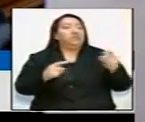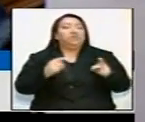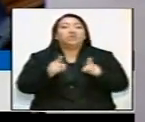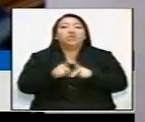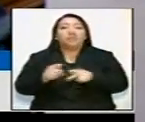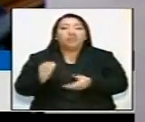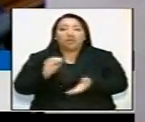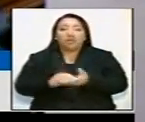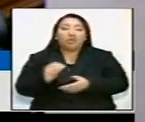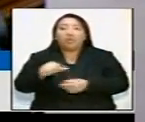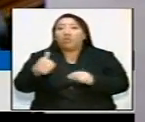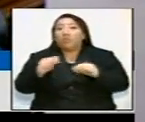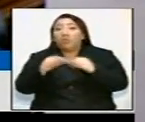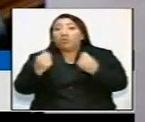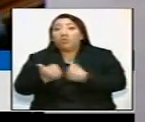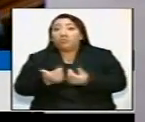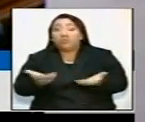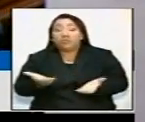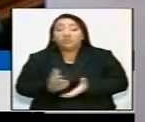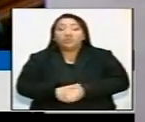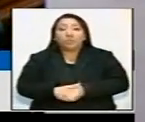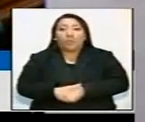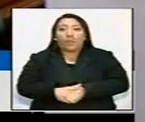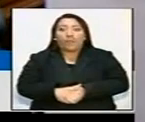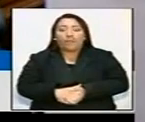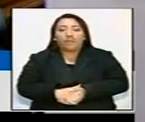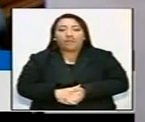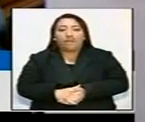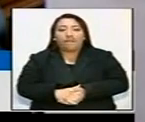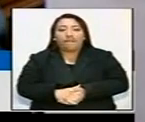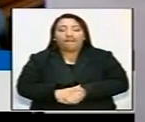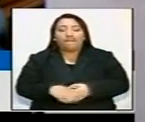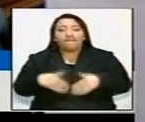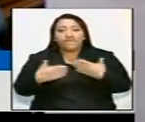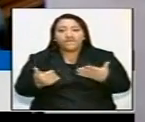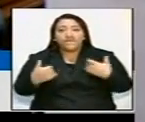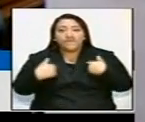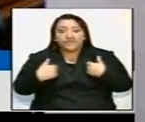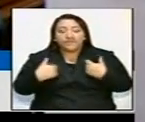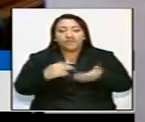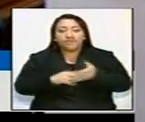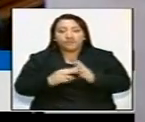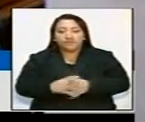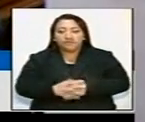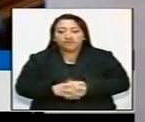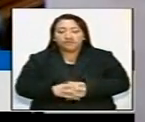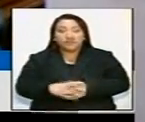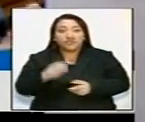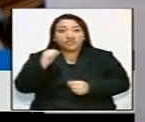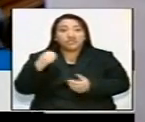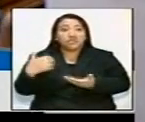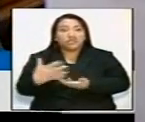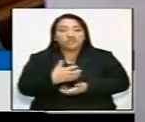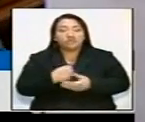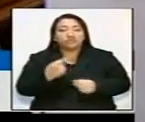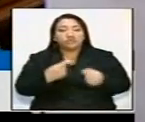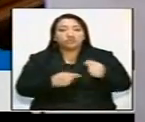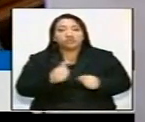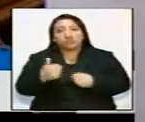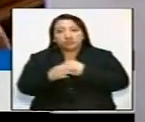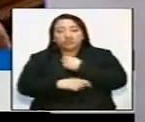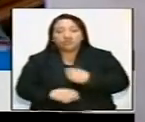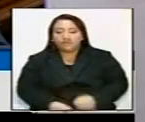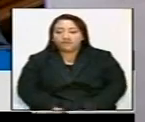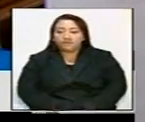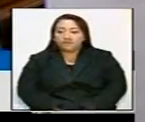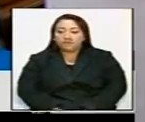también a otros sectores en el que se puede obtener también ganancias en comparación a otros países: